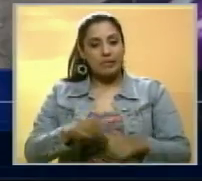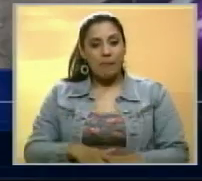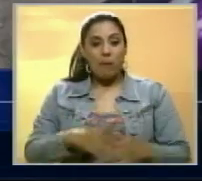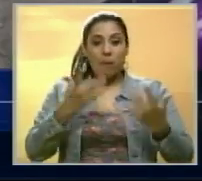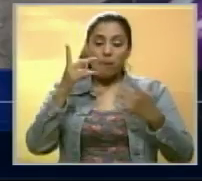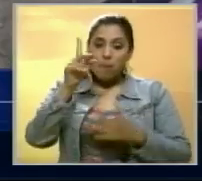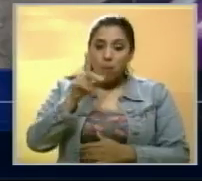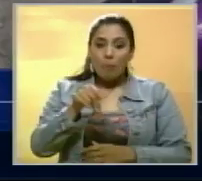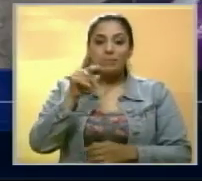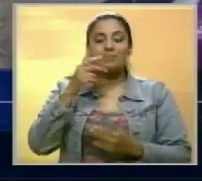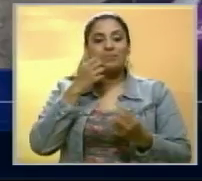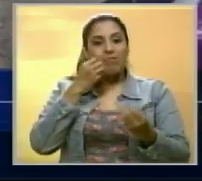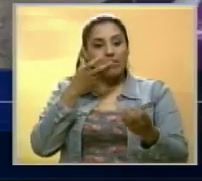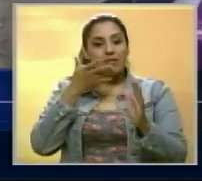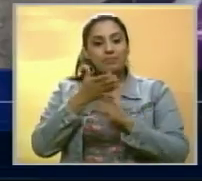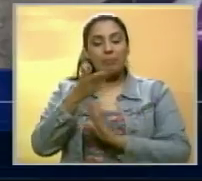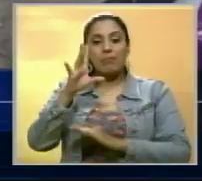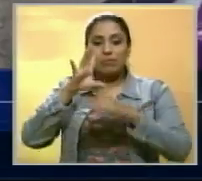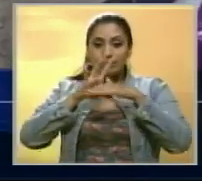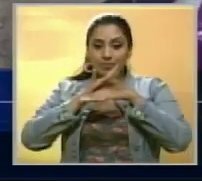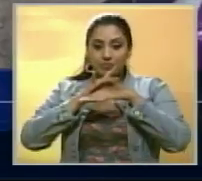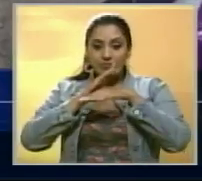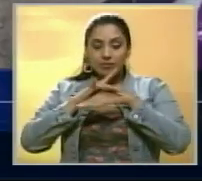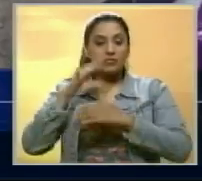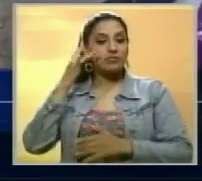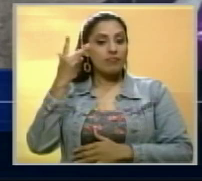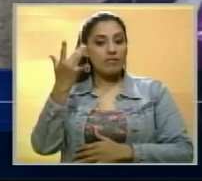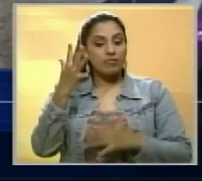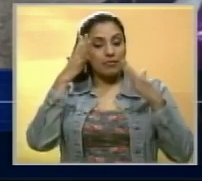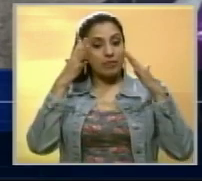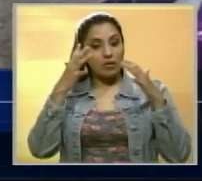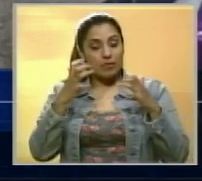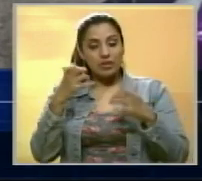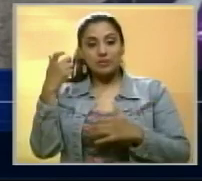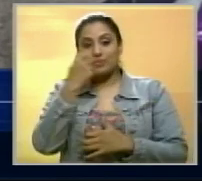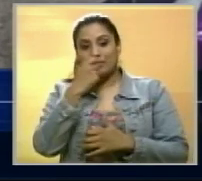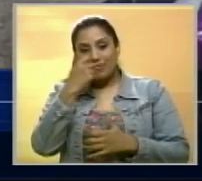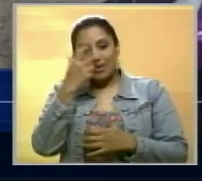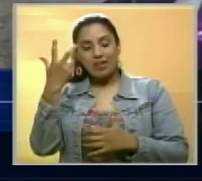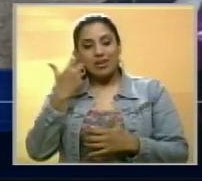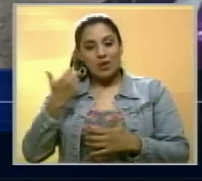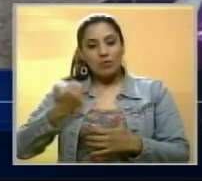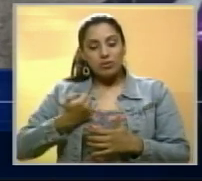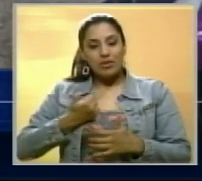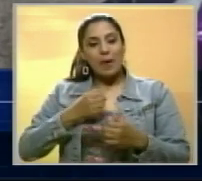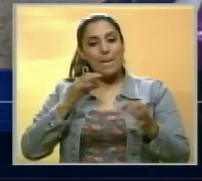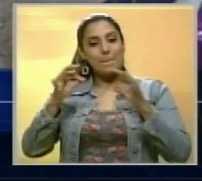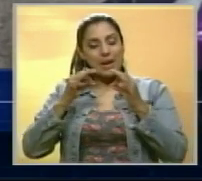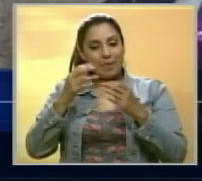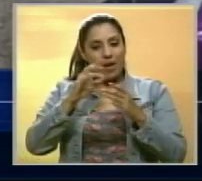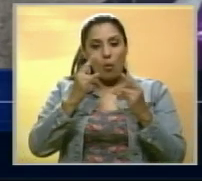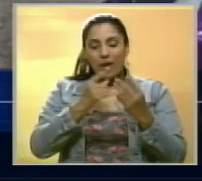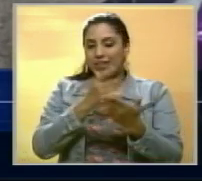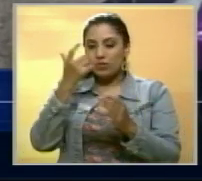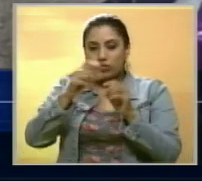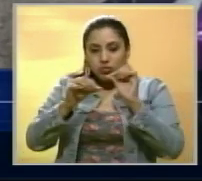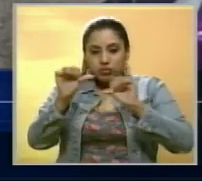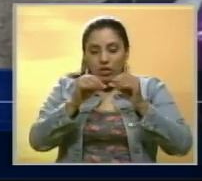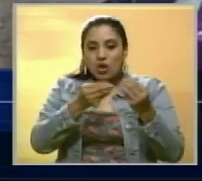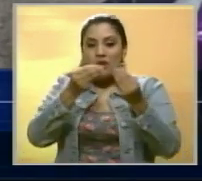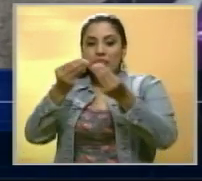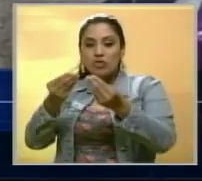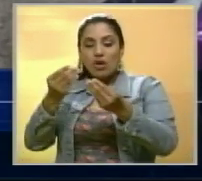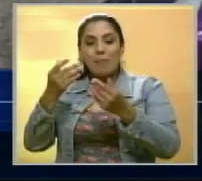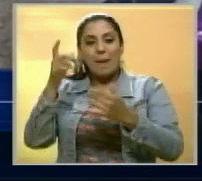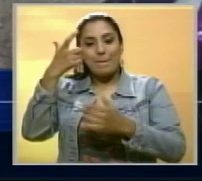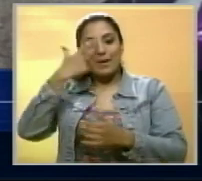igual manera, se conoce que un médico de California, especialista en adicciones a los analgésicos, preparaba urgentemente un tratamiento para